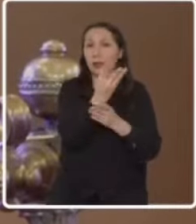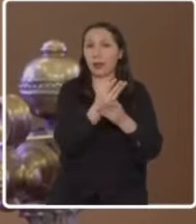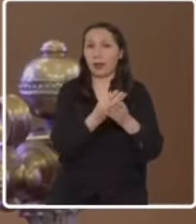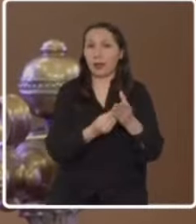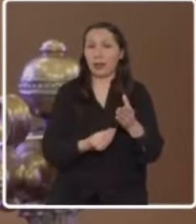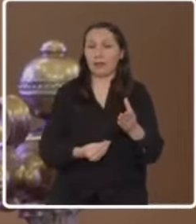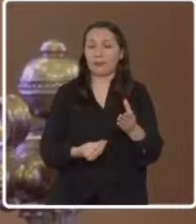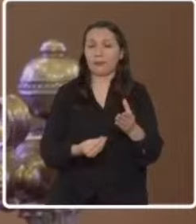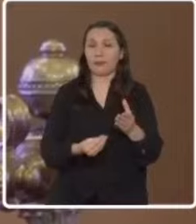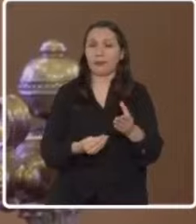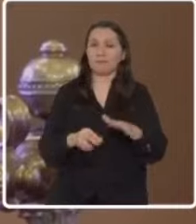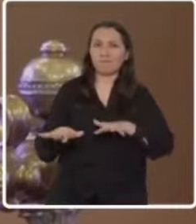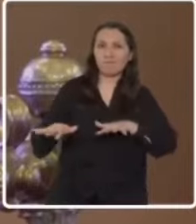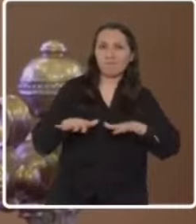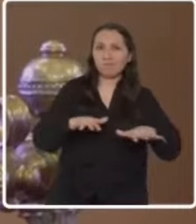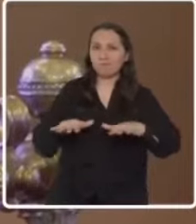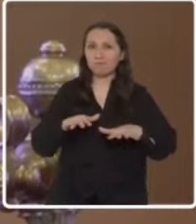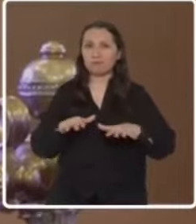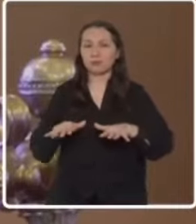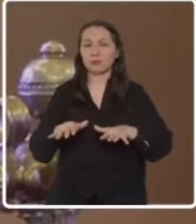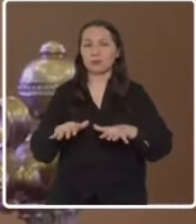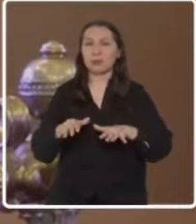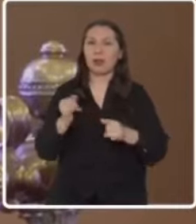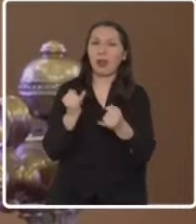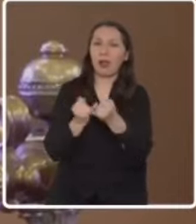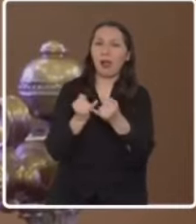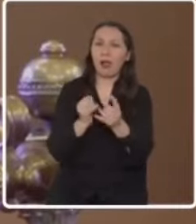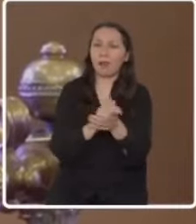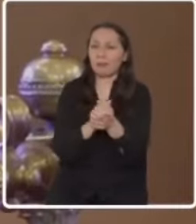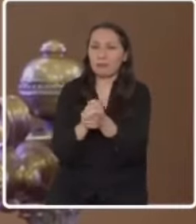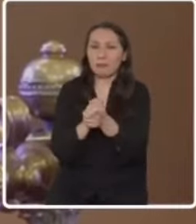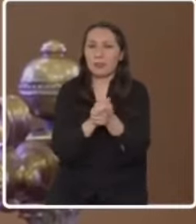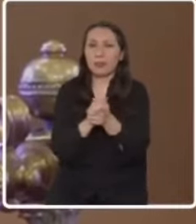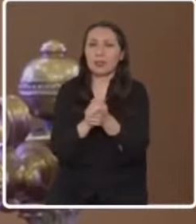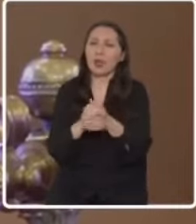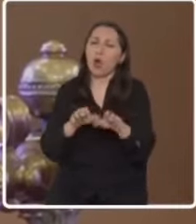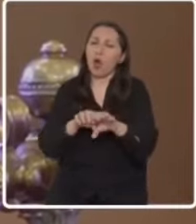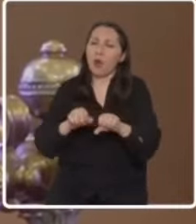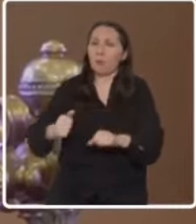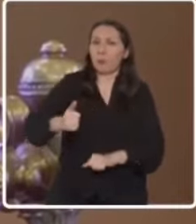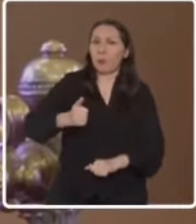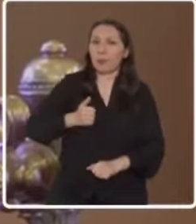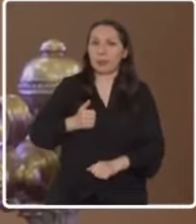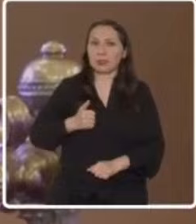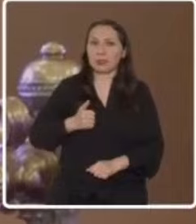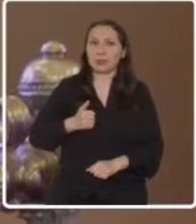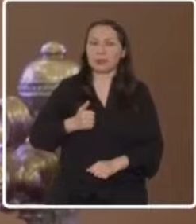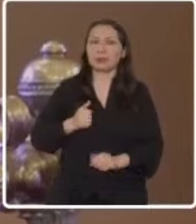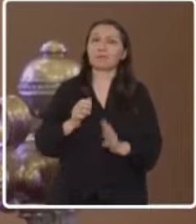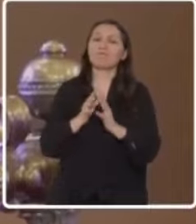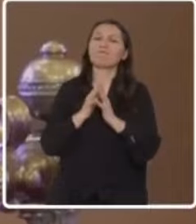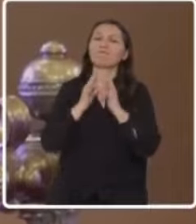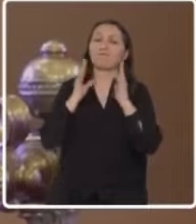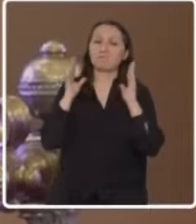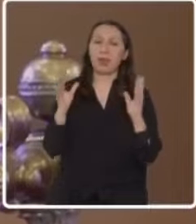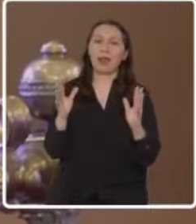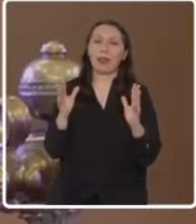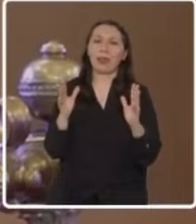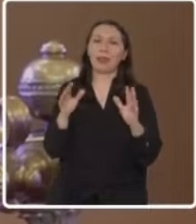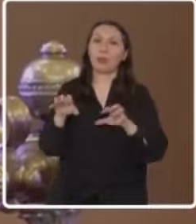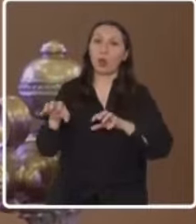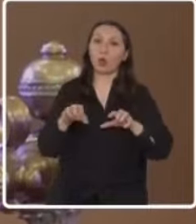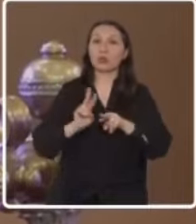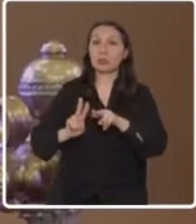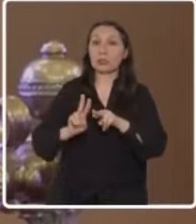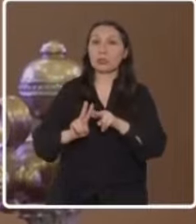inagotable, activa, amiga, comprometida. Grandes